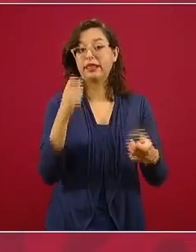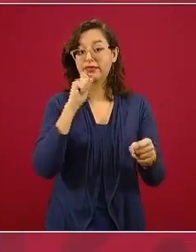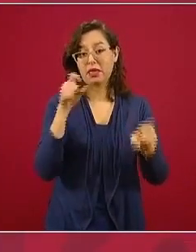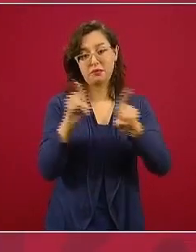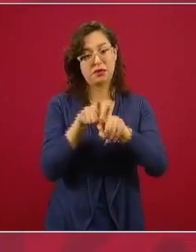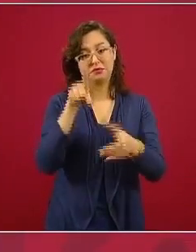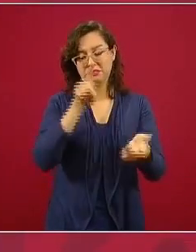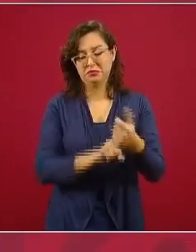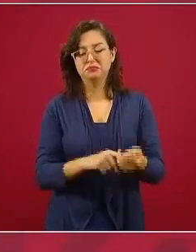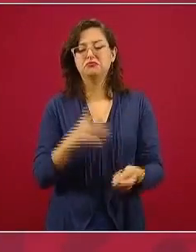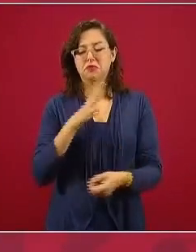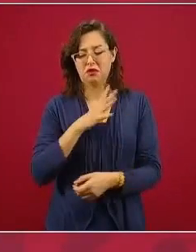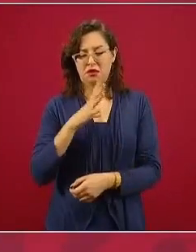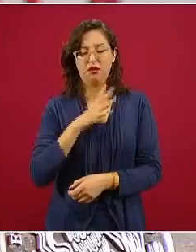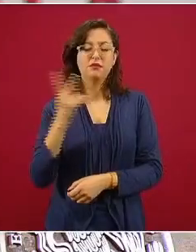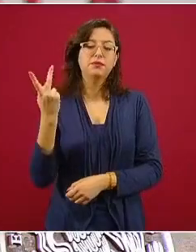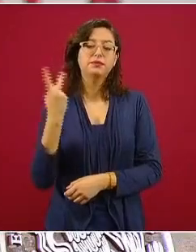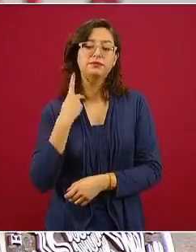política,